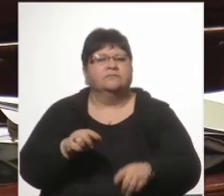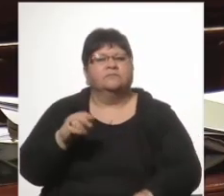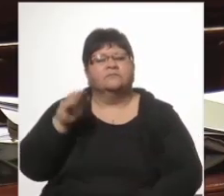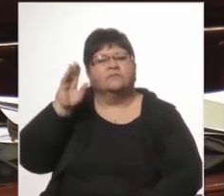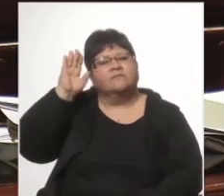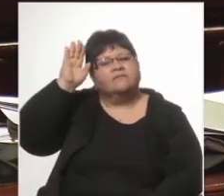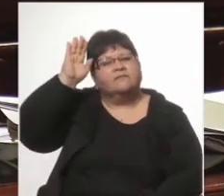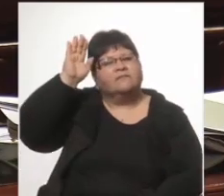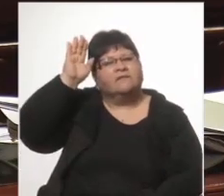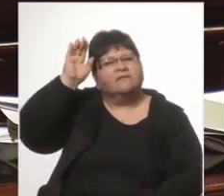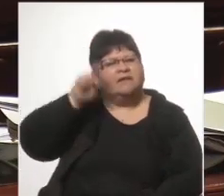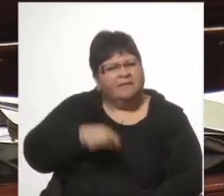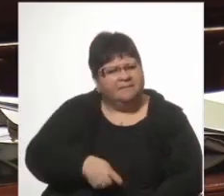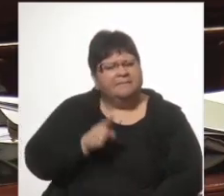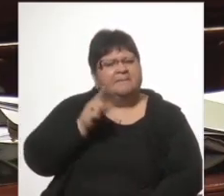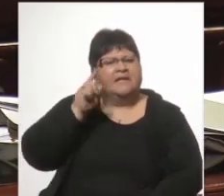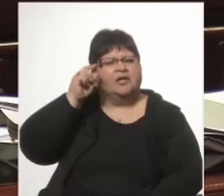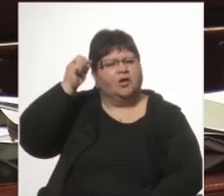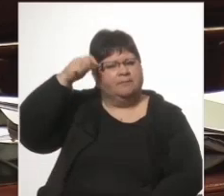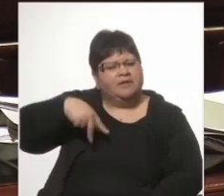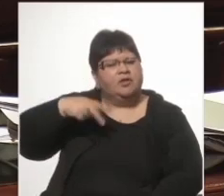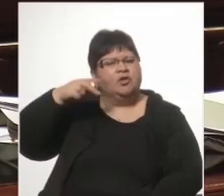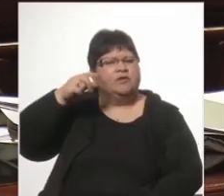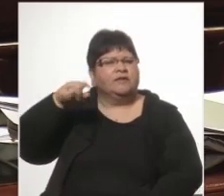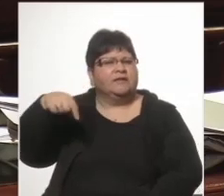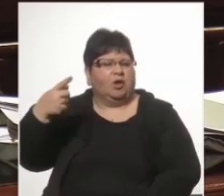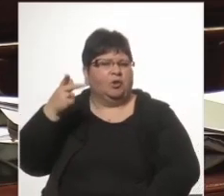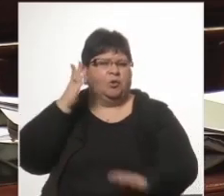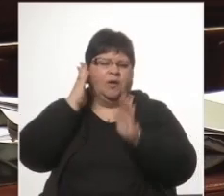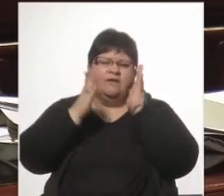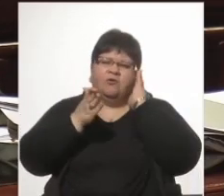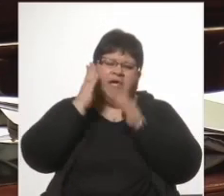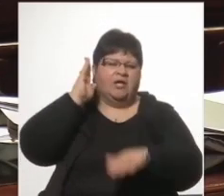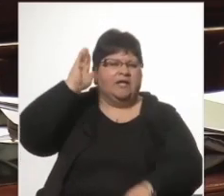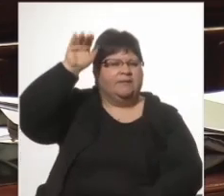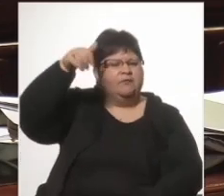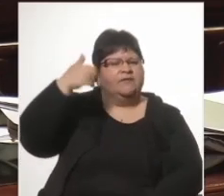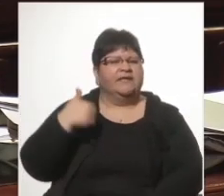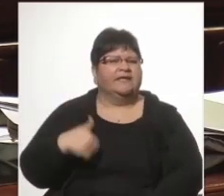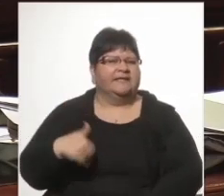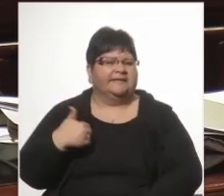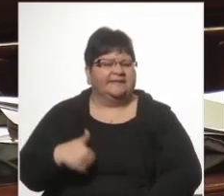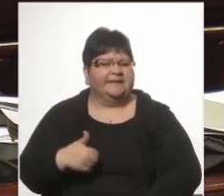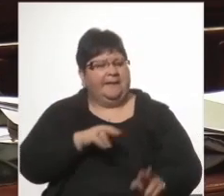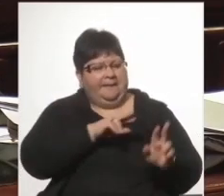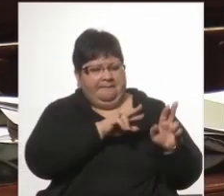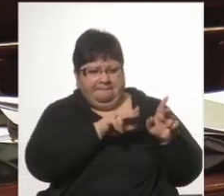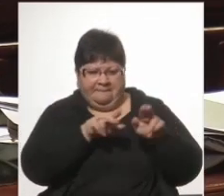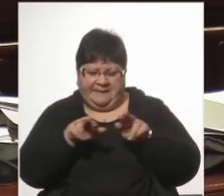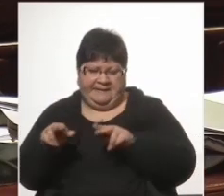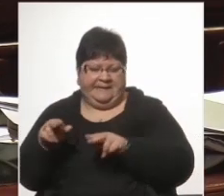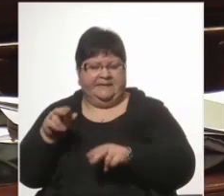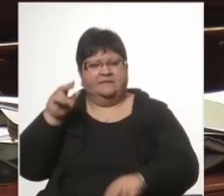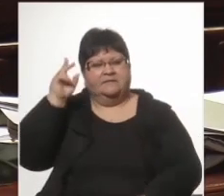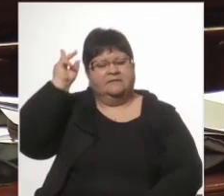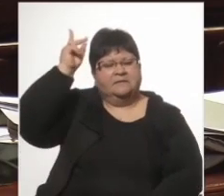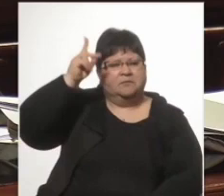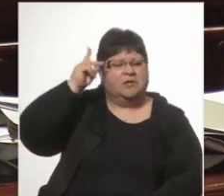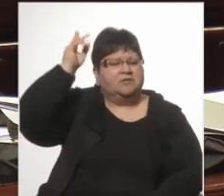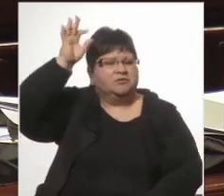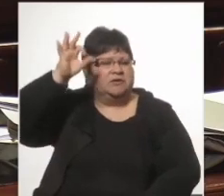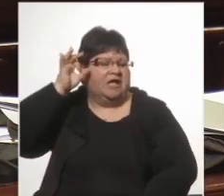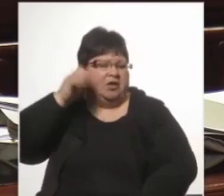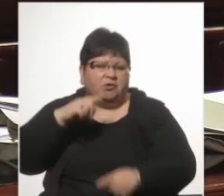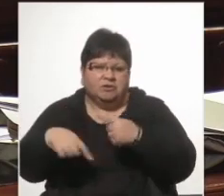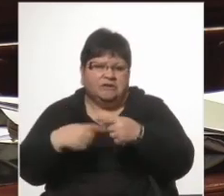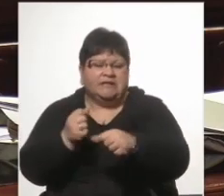los legisladores tienen por objeto mantener la integridad del Poder Legislativo, permitir que el diputado o senador cumpla con sus funciones,